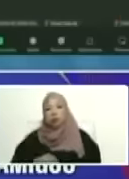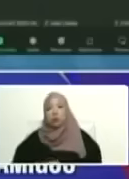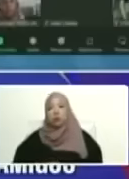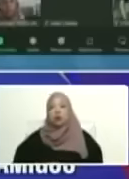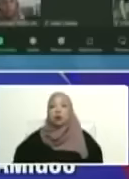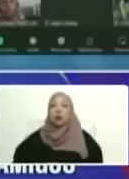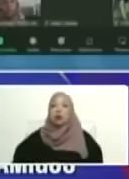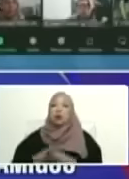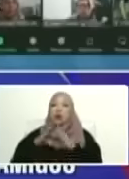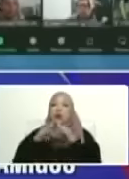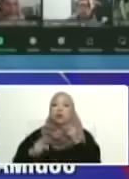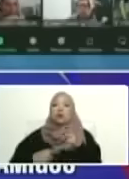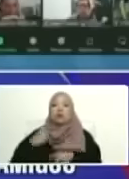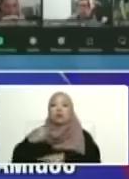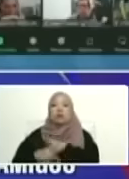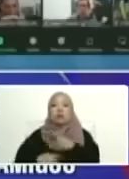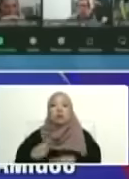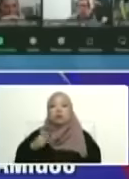todo ese periodo de